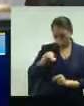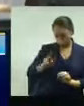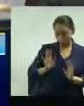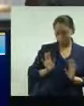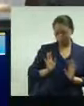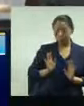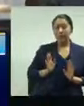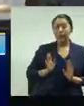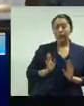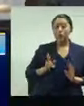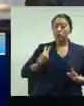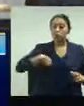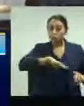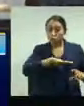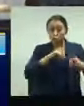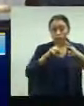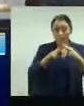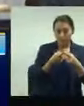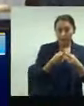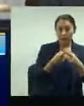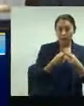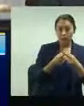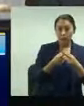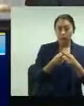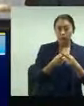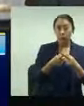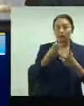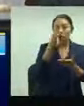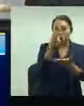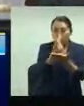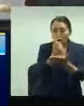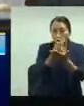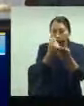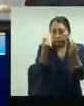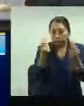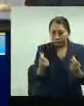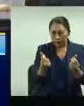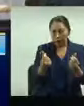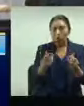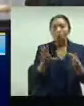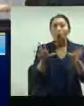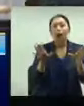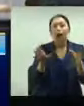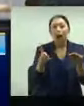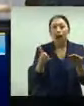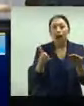si empezamos ahorita con dinero a construir,